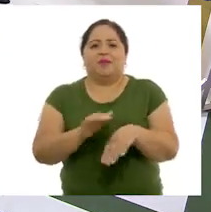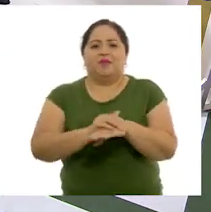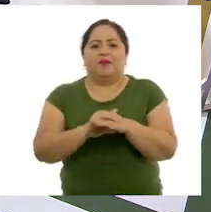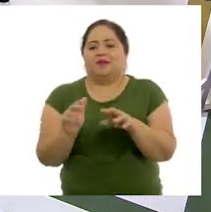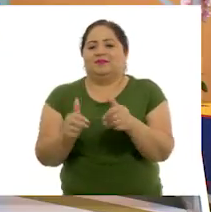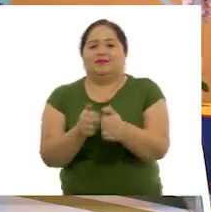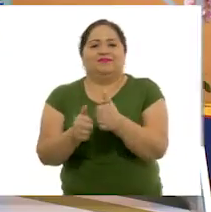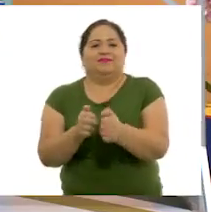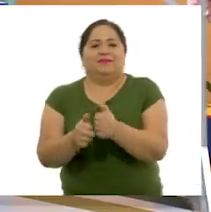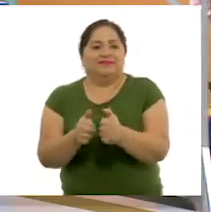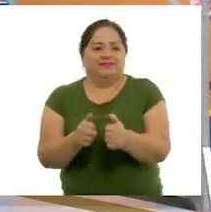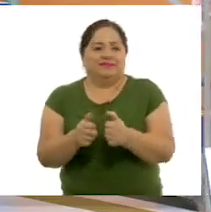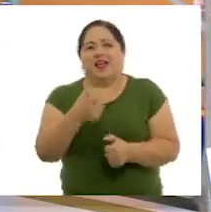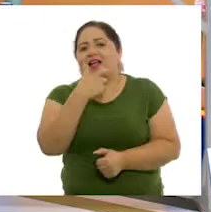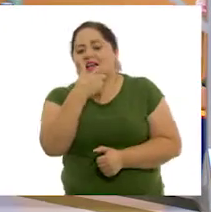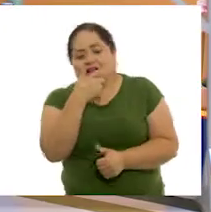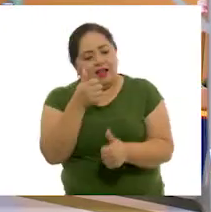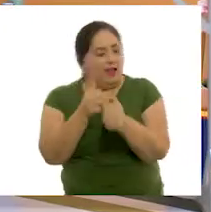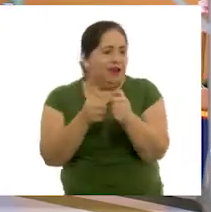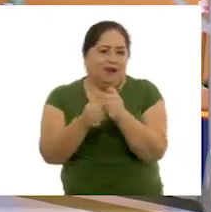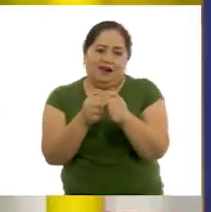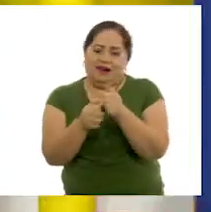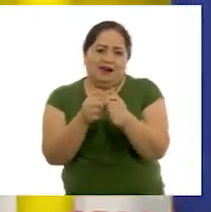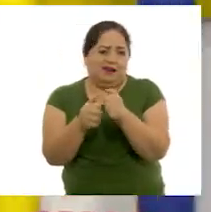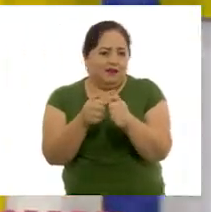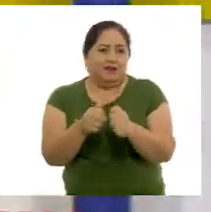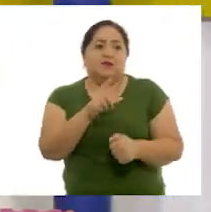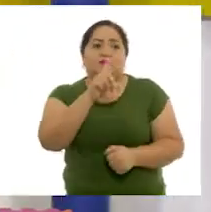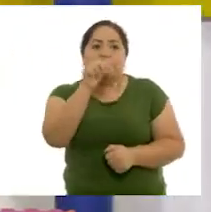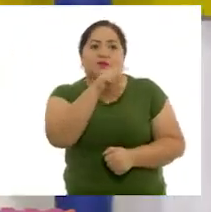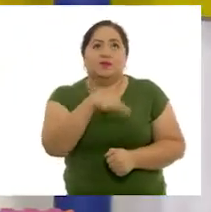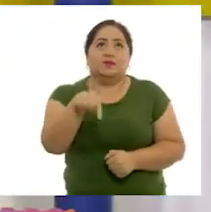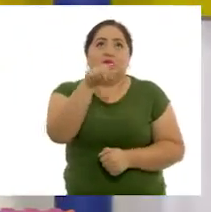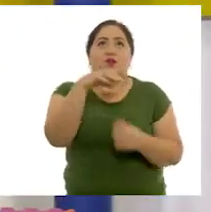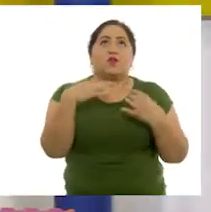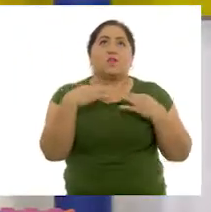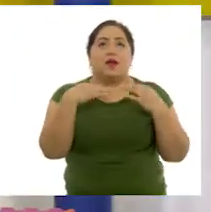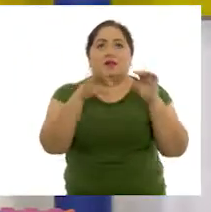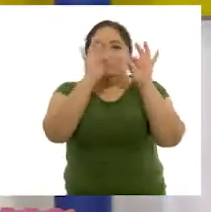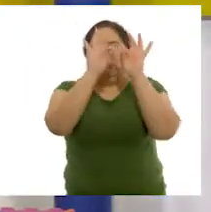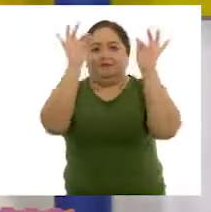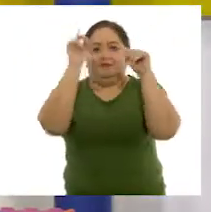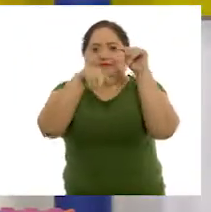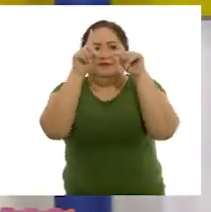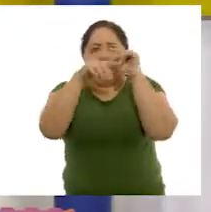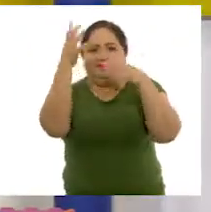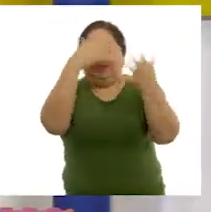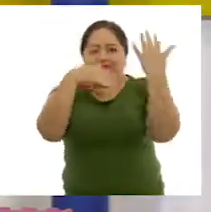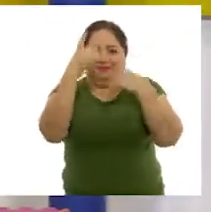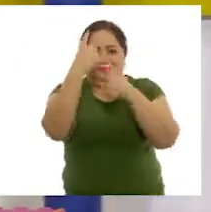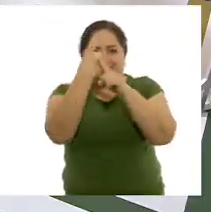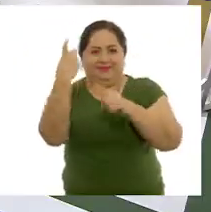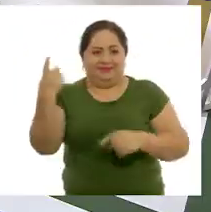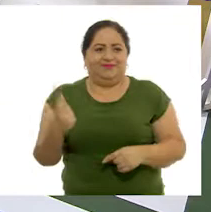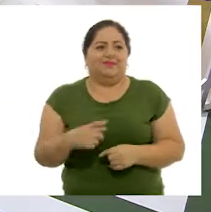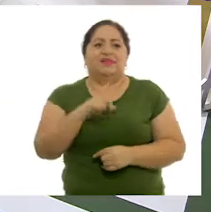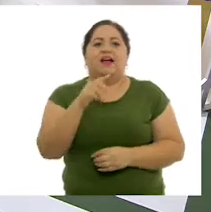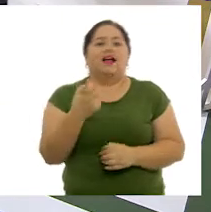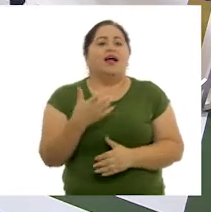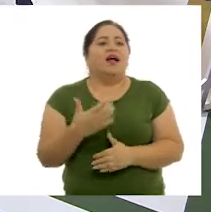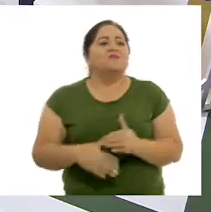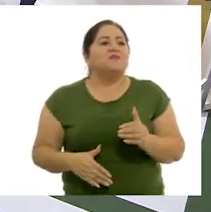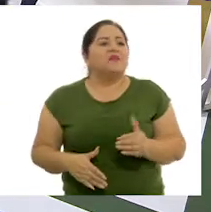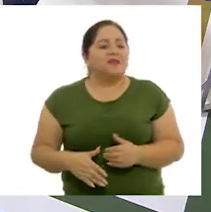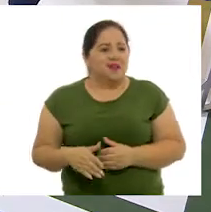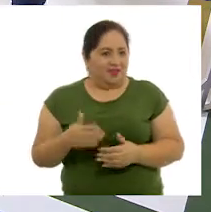amigas. Interesante. Nos desplazamos a extender la ropa. A extender la ropa. Y terminó. De